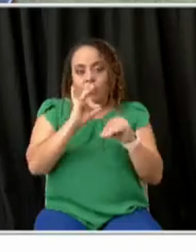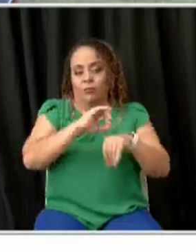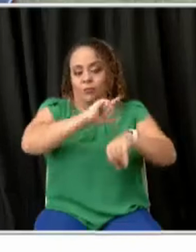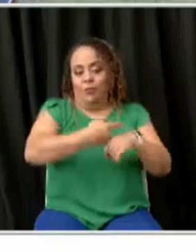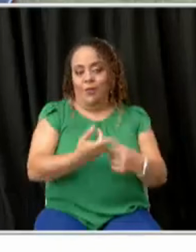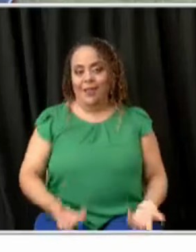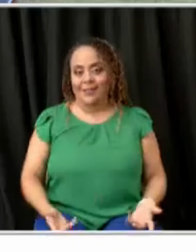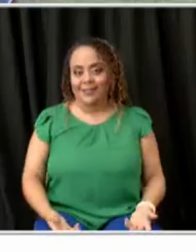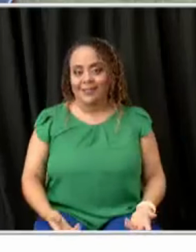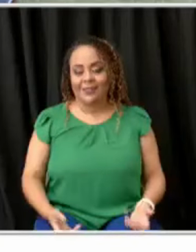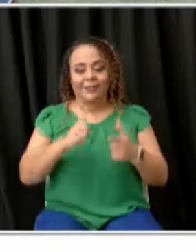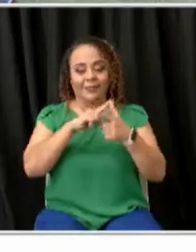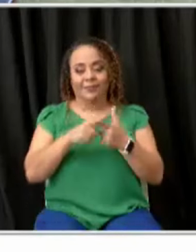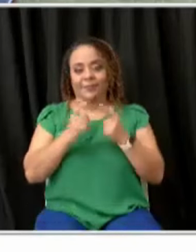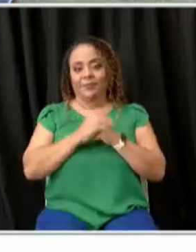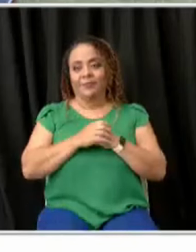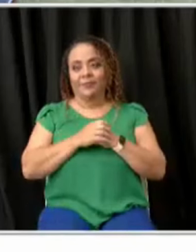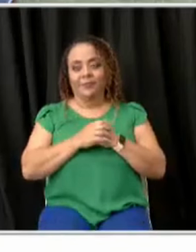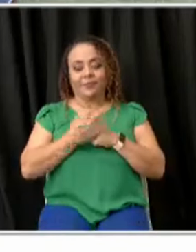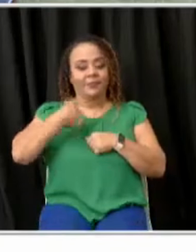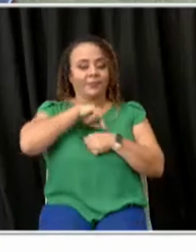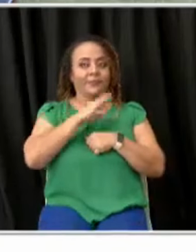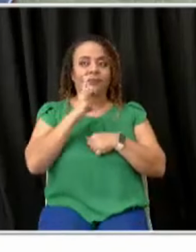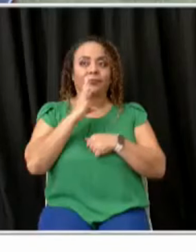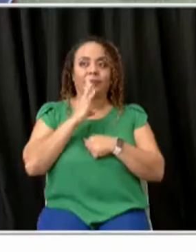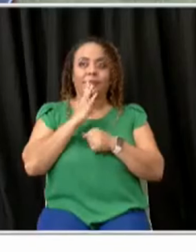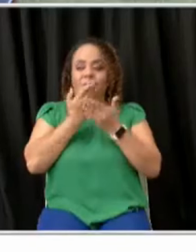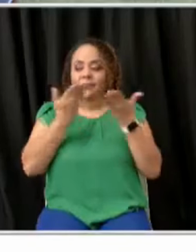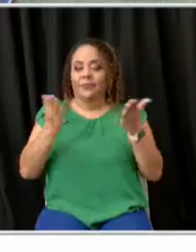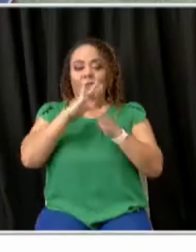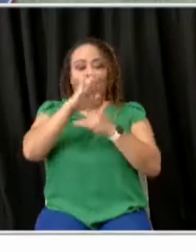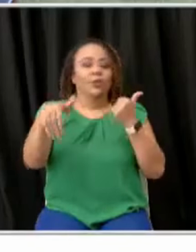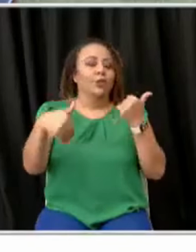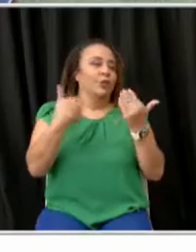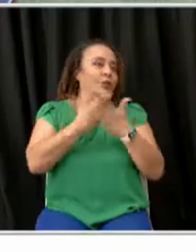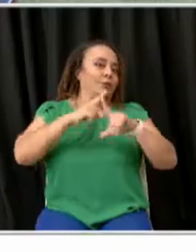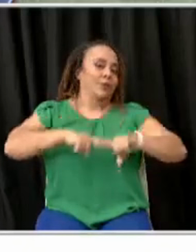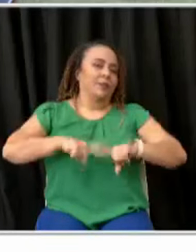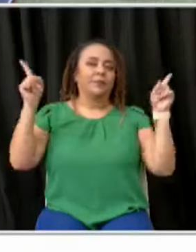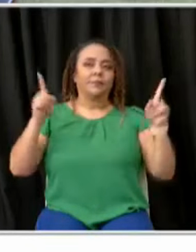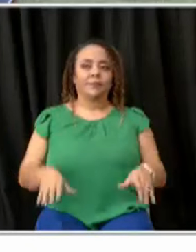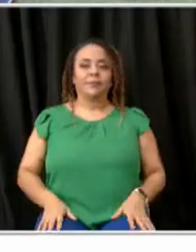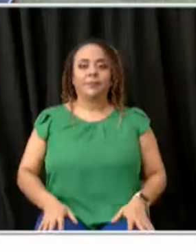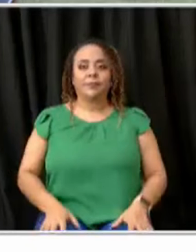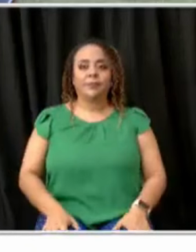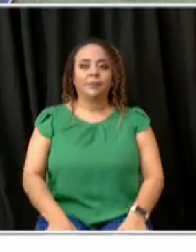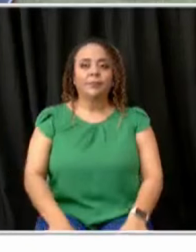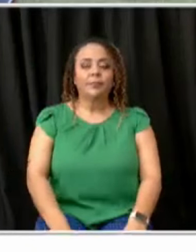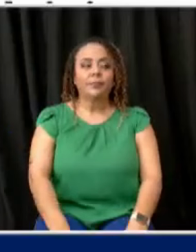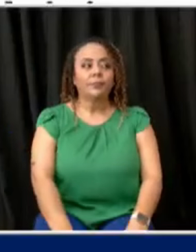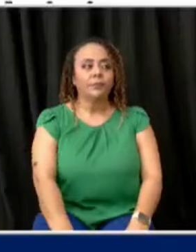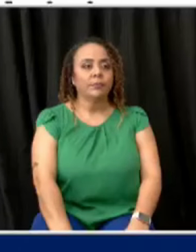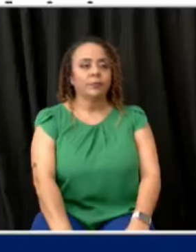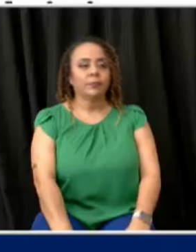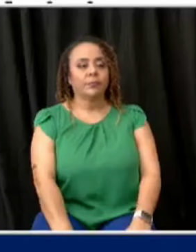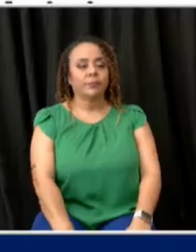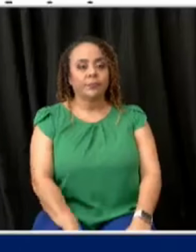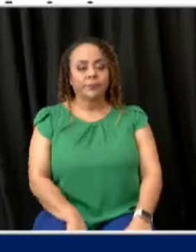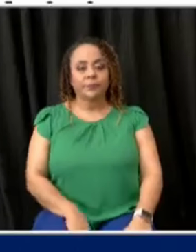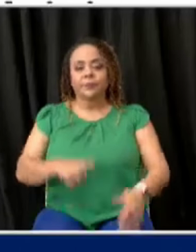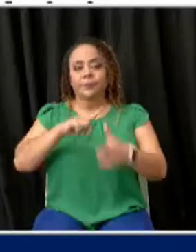Claro. O sea, estamos hablando de cosas que son absolutamente diferentes. Entonces, ¿qué pasa? Ahora sí, pasemos a la lámina que